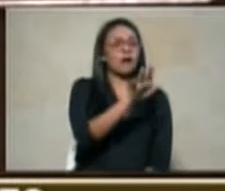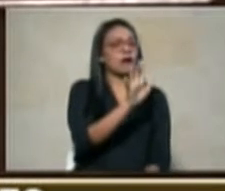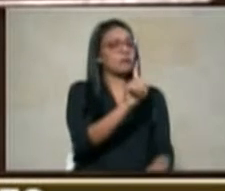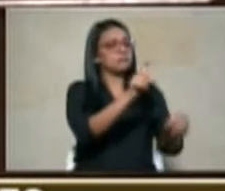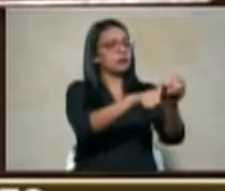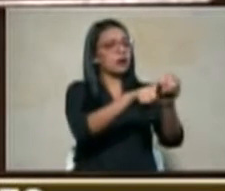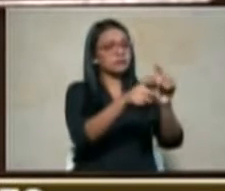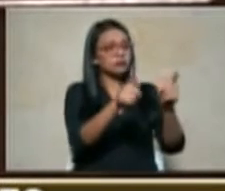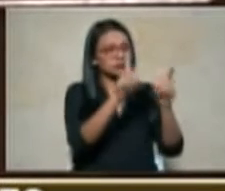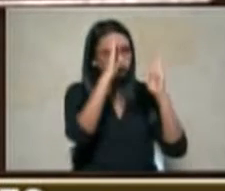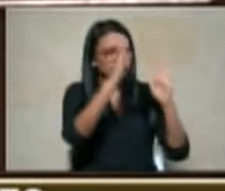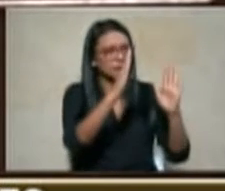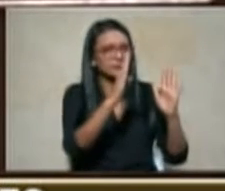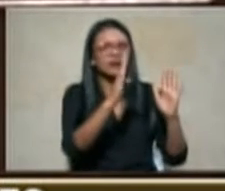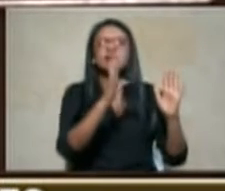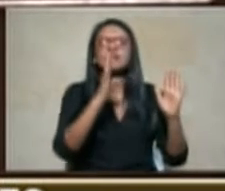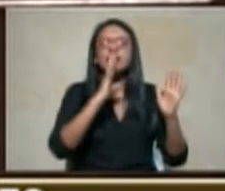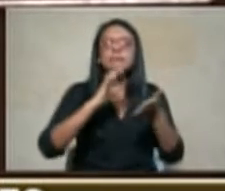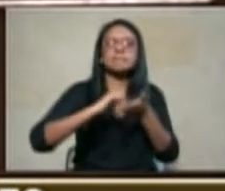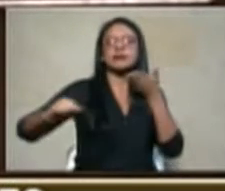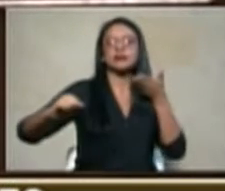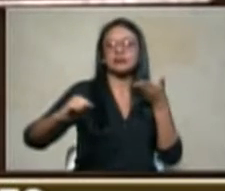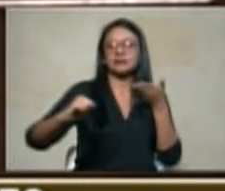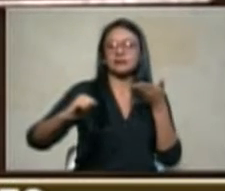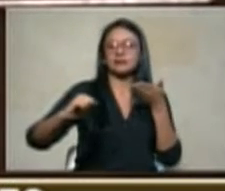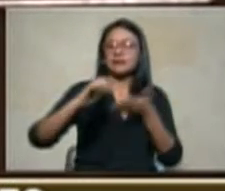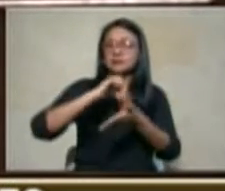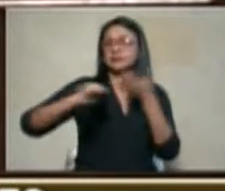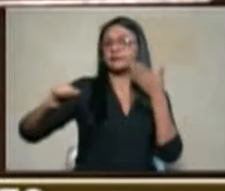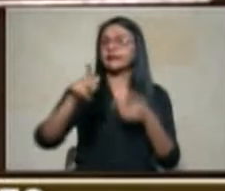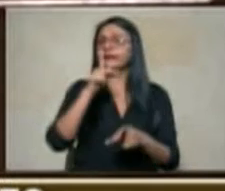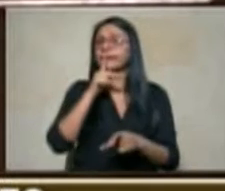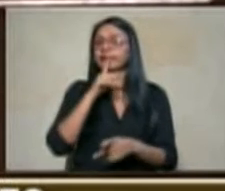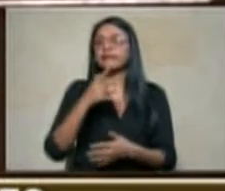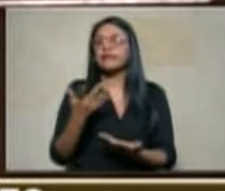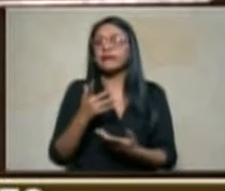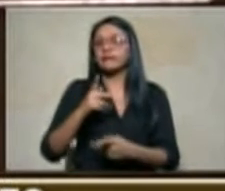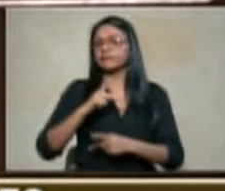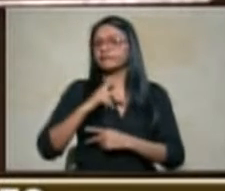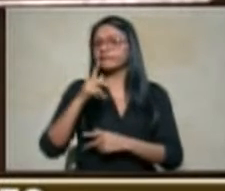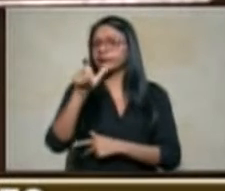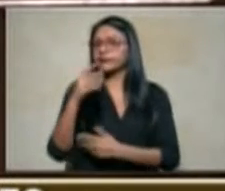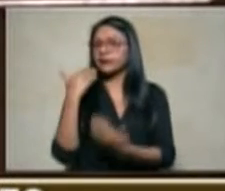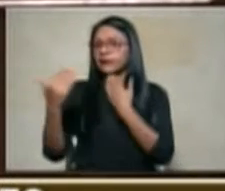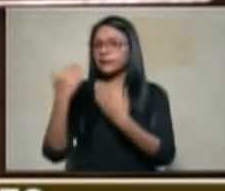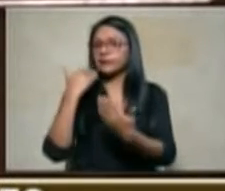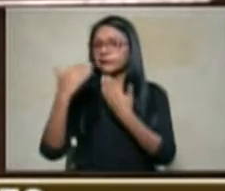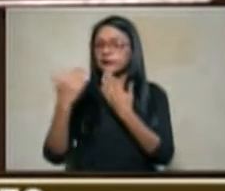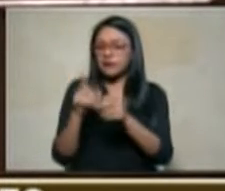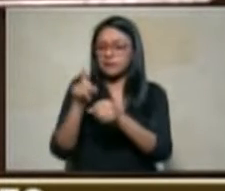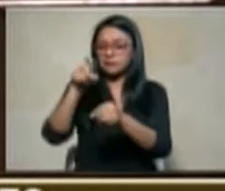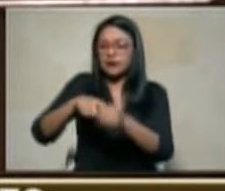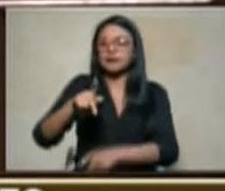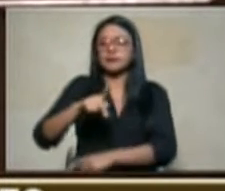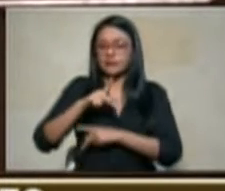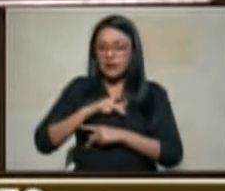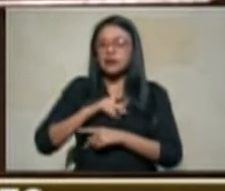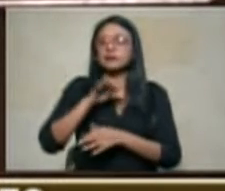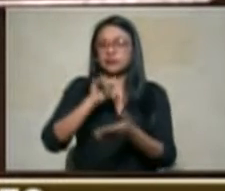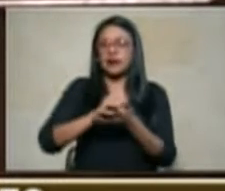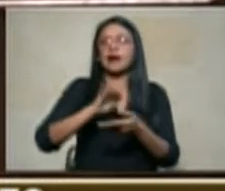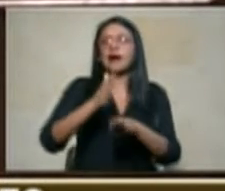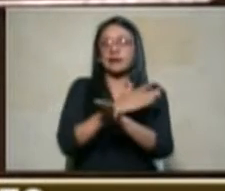inscriben, y finalmente a quien le quitan o le irán a quitar es al campesino que compró de buena fe al parcelero adjudicatario, que ese sí fue beneficiario de